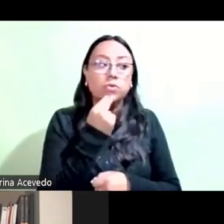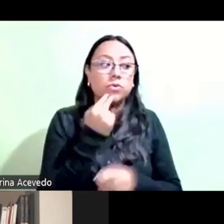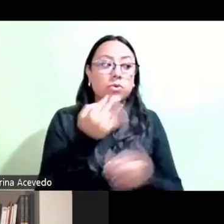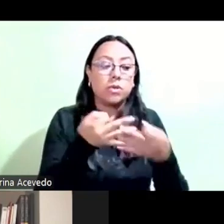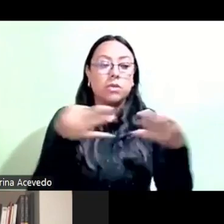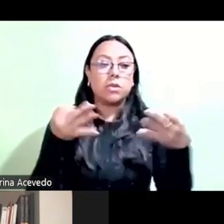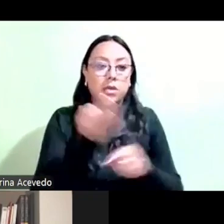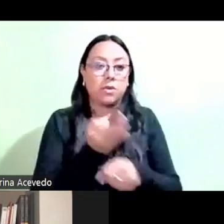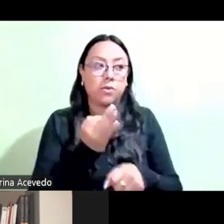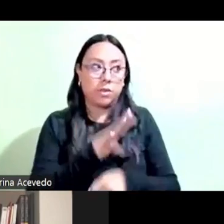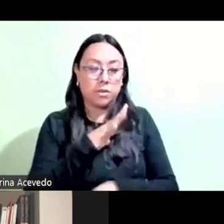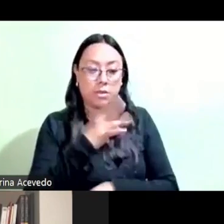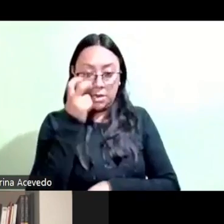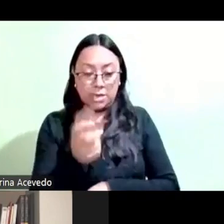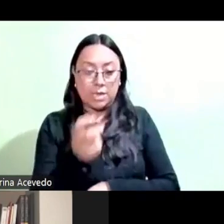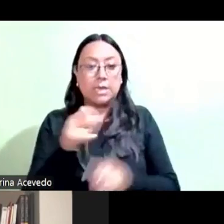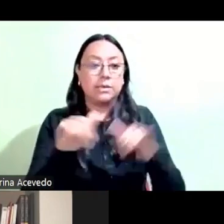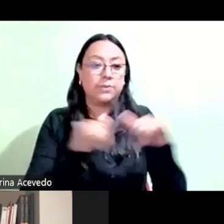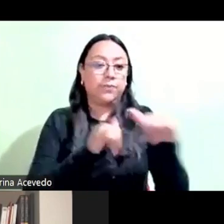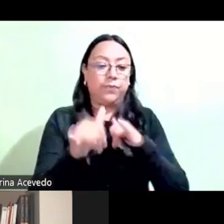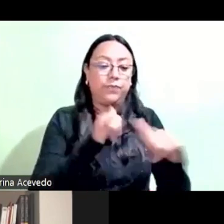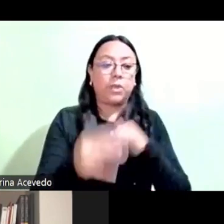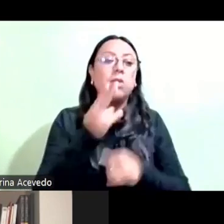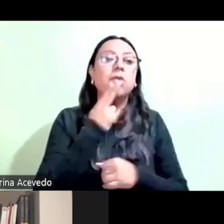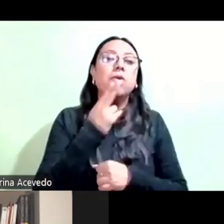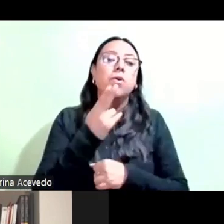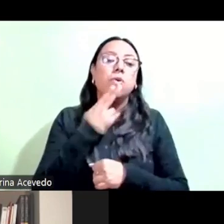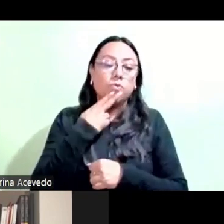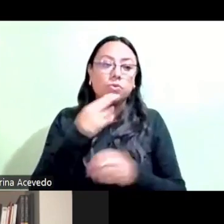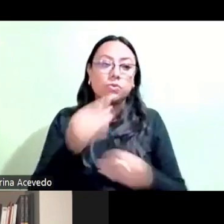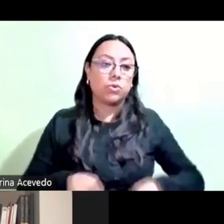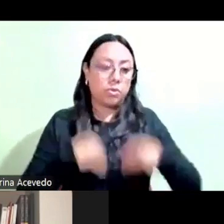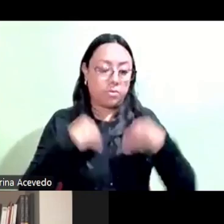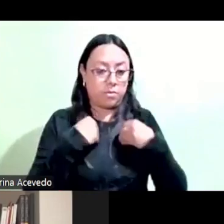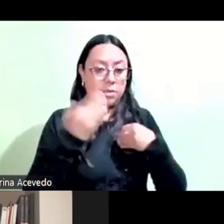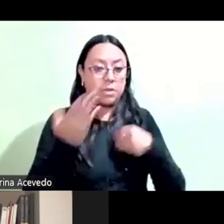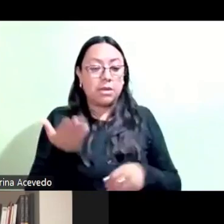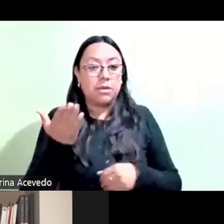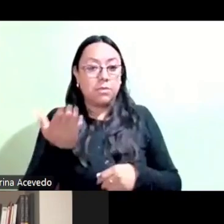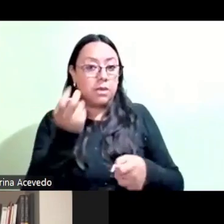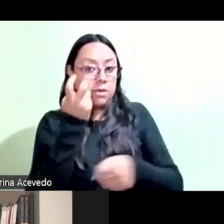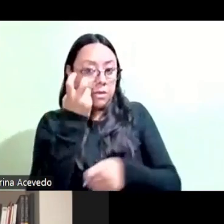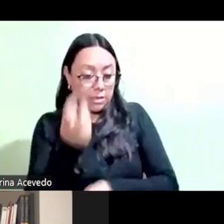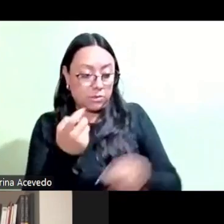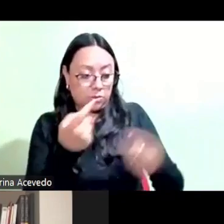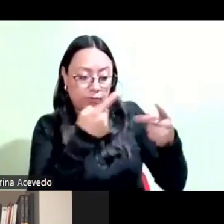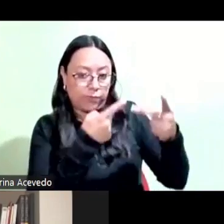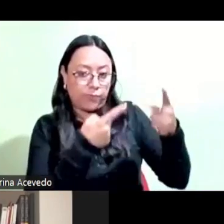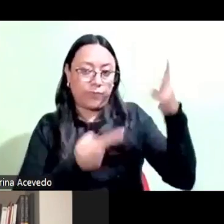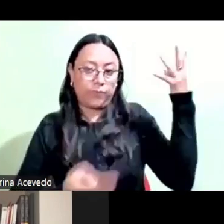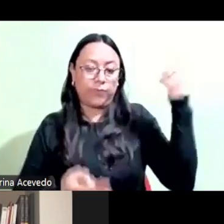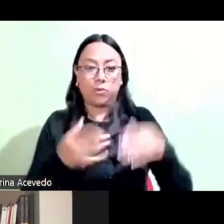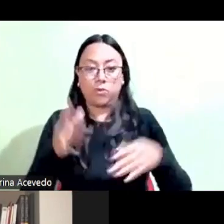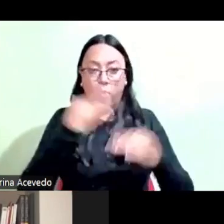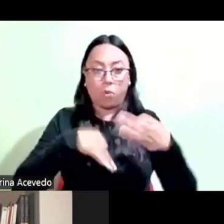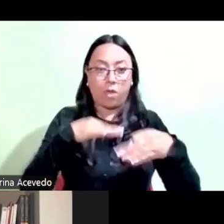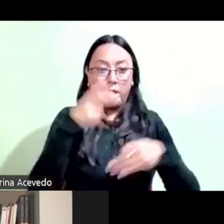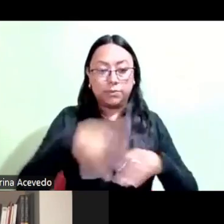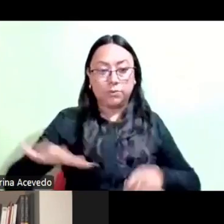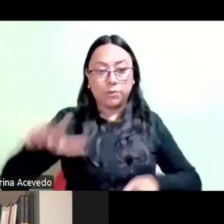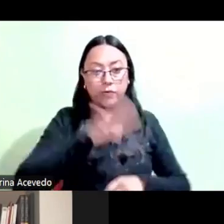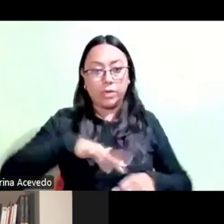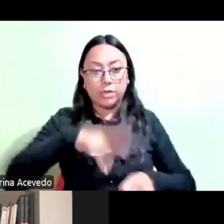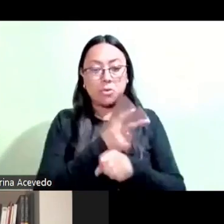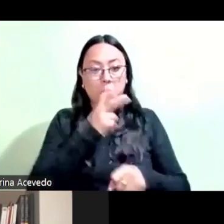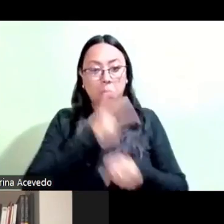inmueble, es decir, equipamiento, los usos de vivienda y centro comercial que solicita, no son compatibles con la referida zonificación secundaria, de